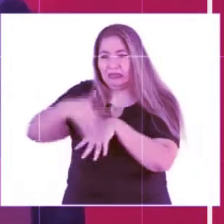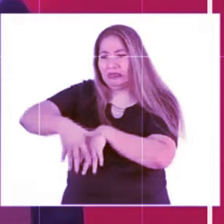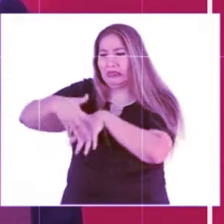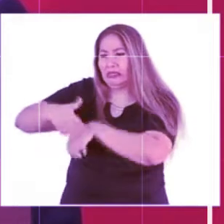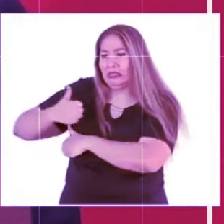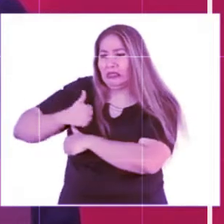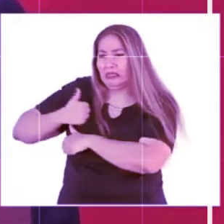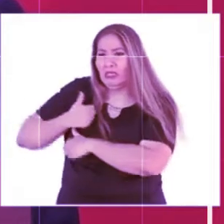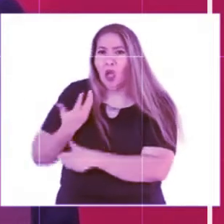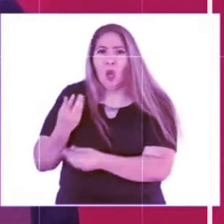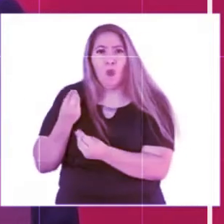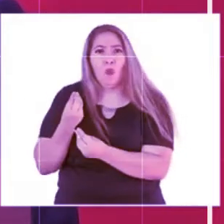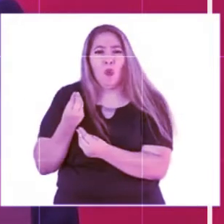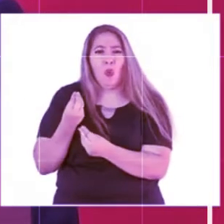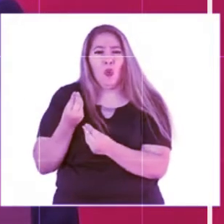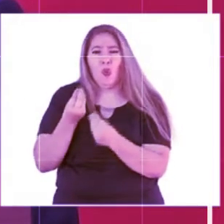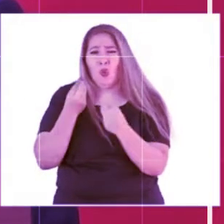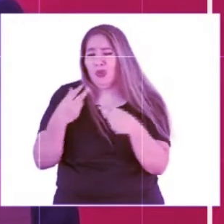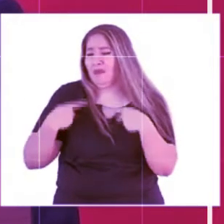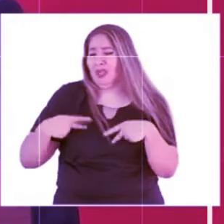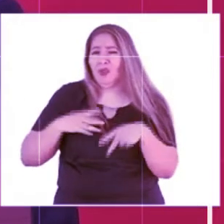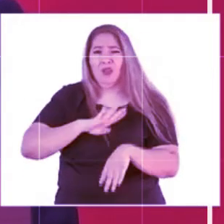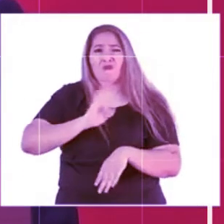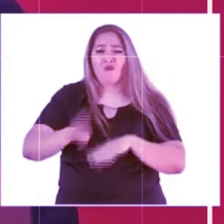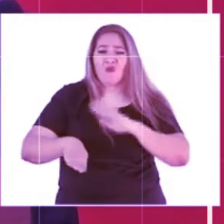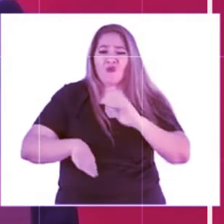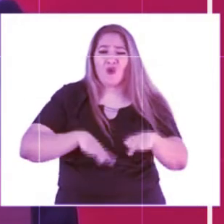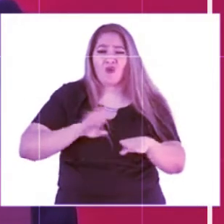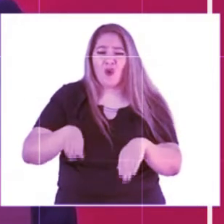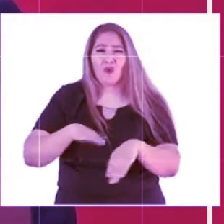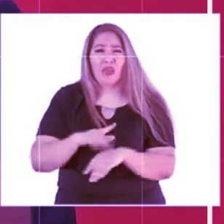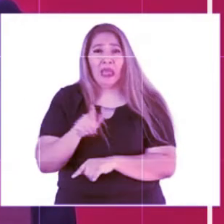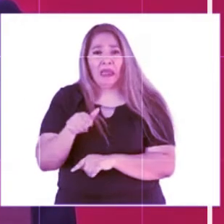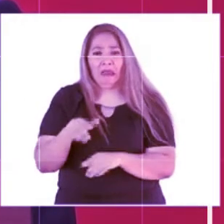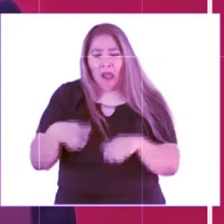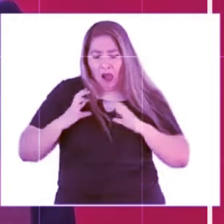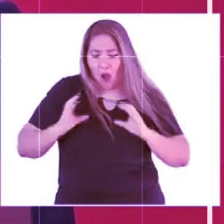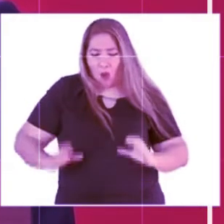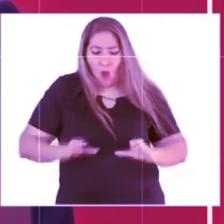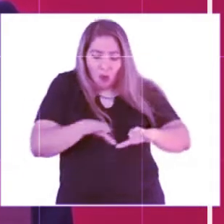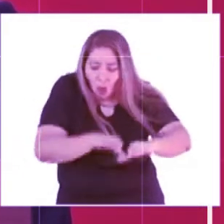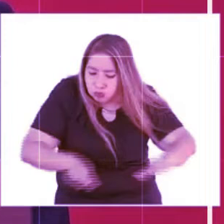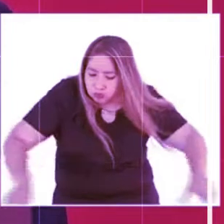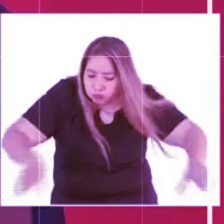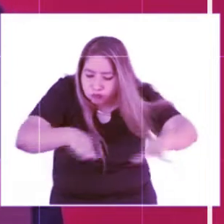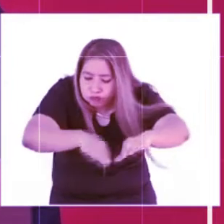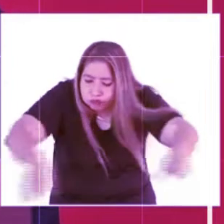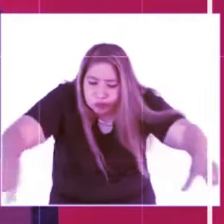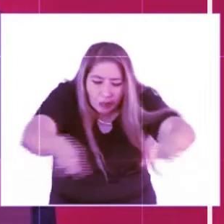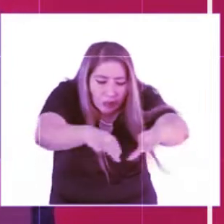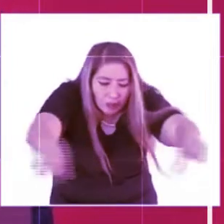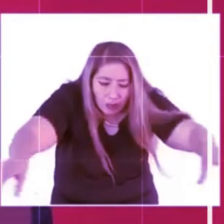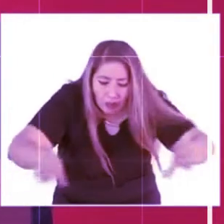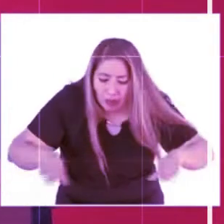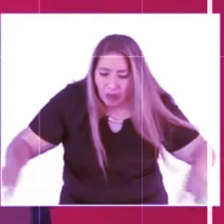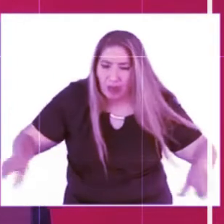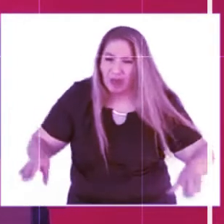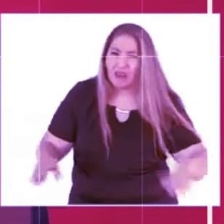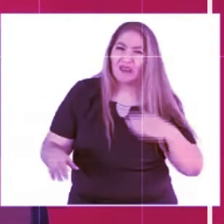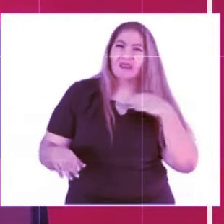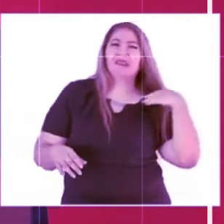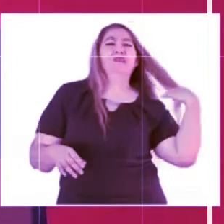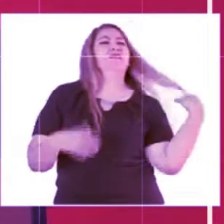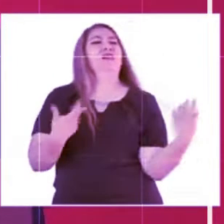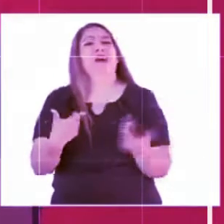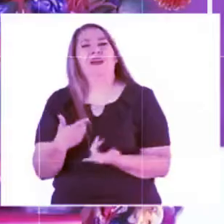Varias decenas murieron esa noche. Sus cadáveres quedaron tendidos entre los surcos, agrupados